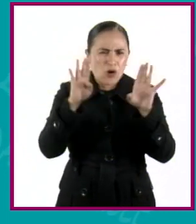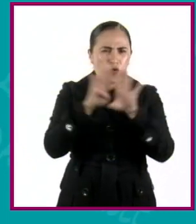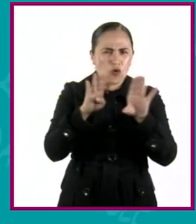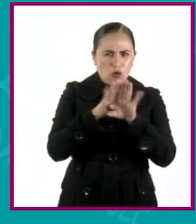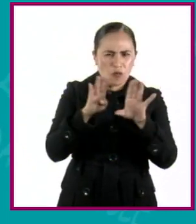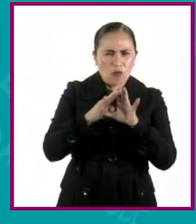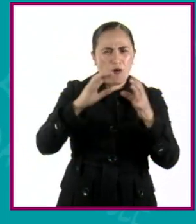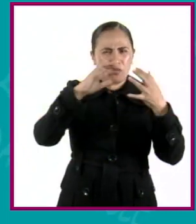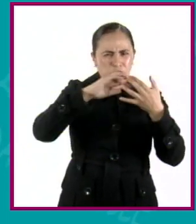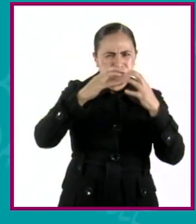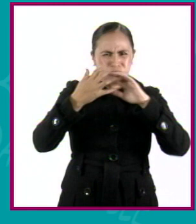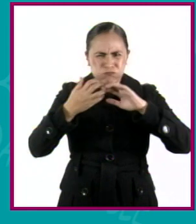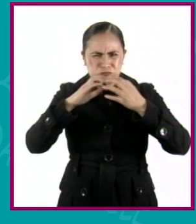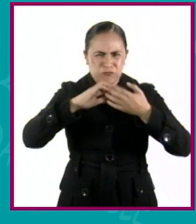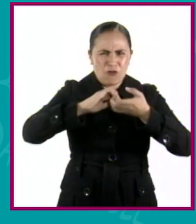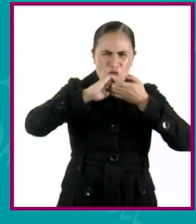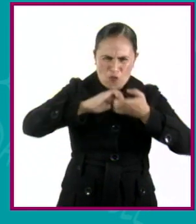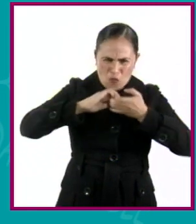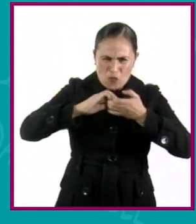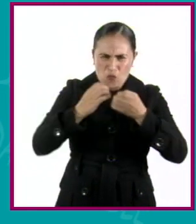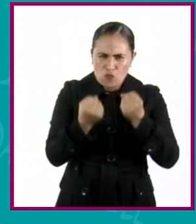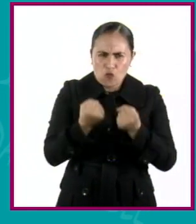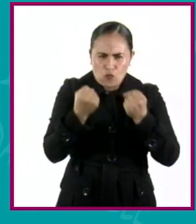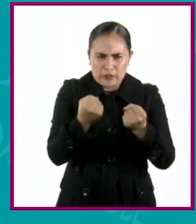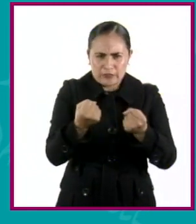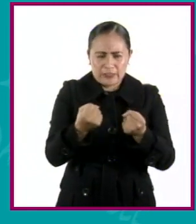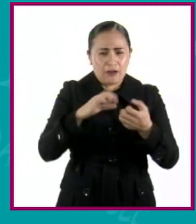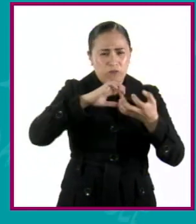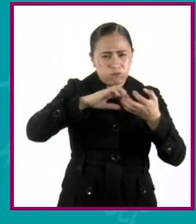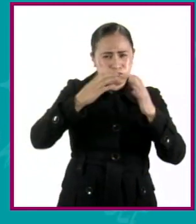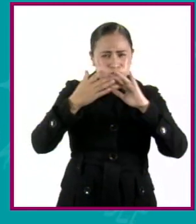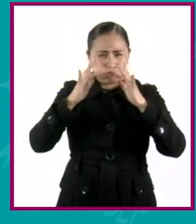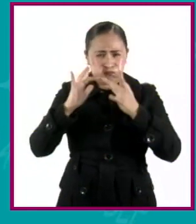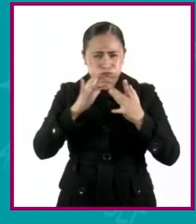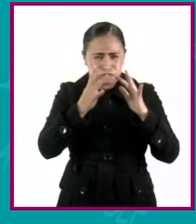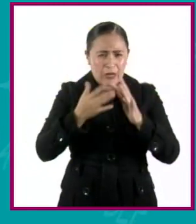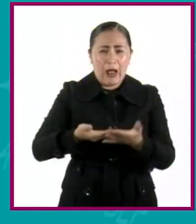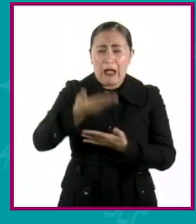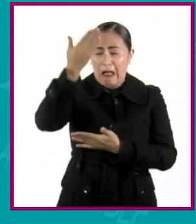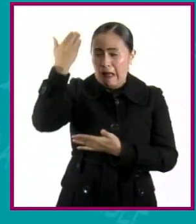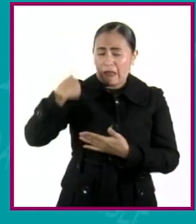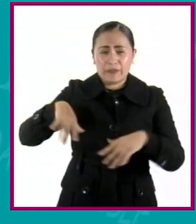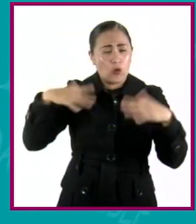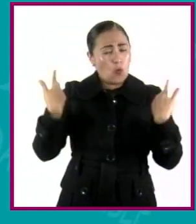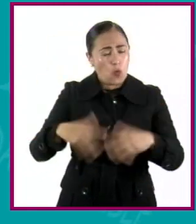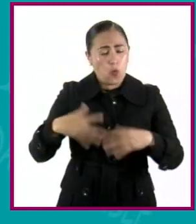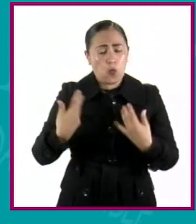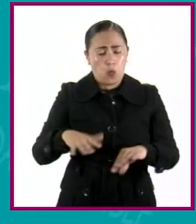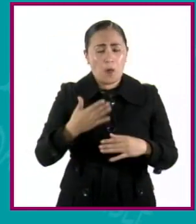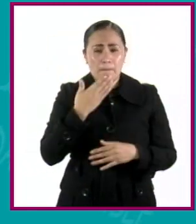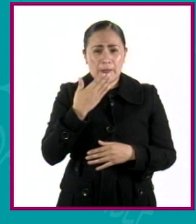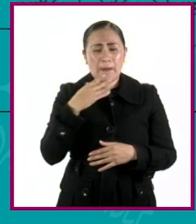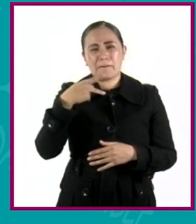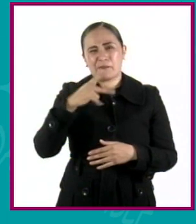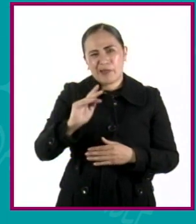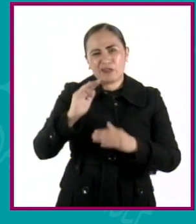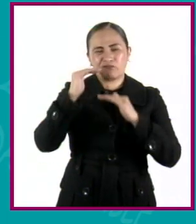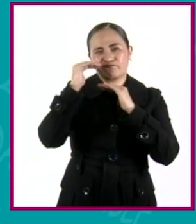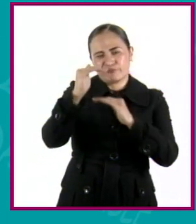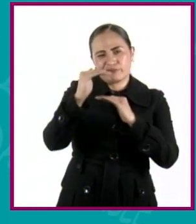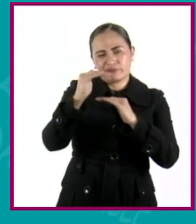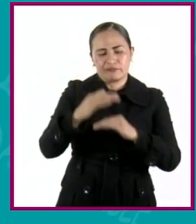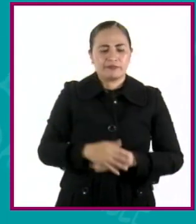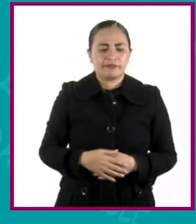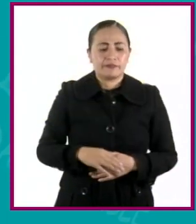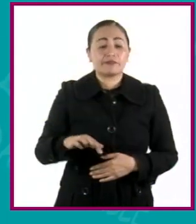de las conexiones entre las neuronas. Estas redes fueron muy populares en su época, pero tenían grandes limitaciones.